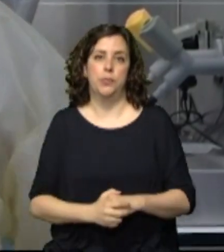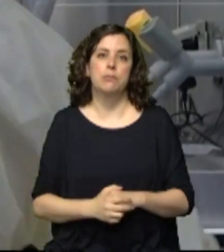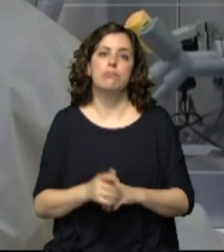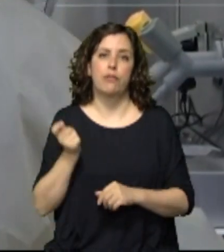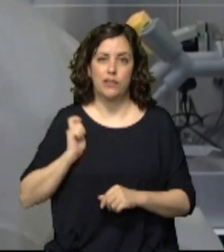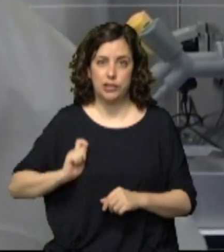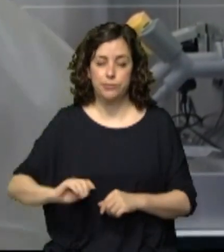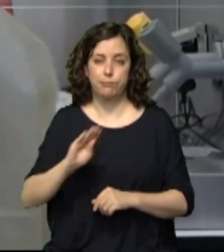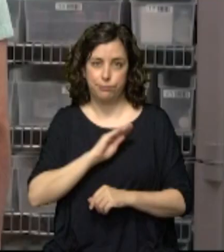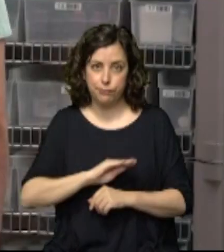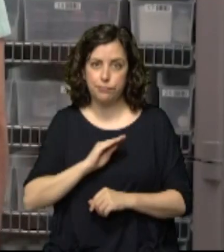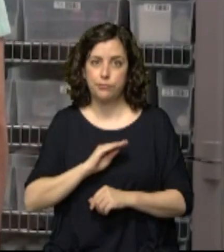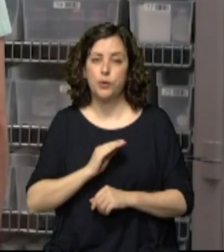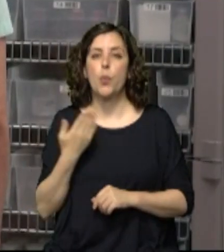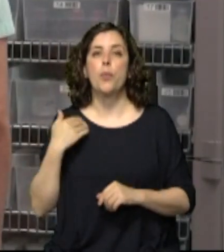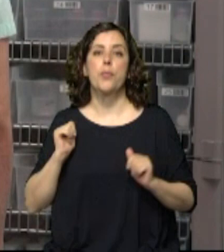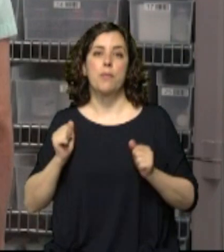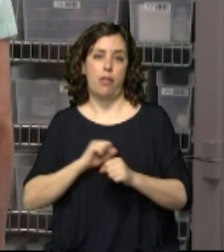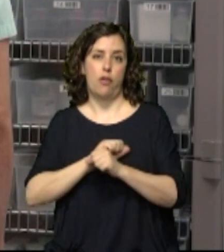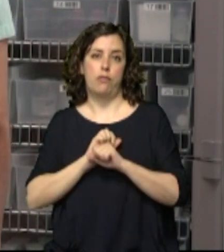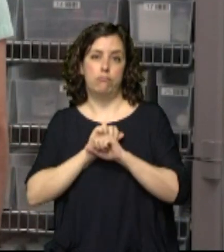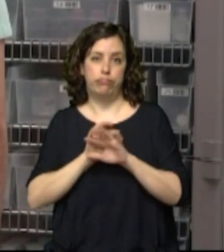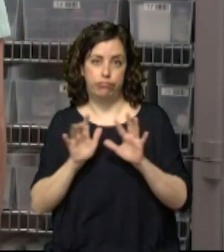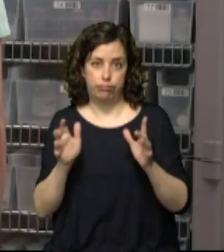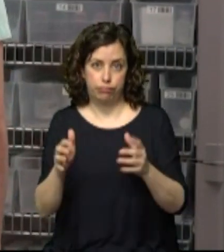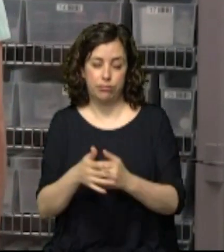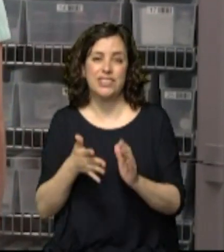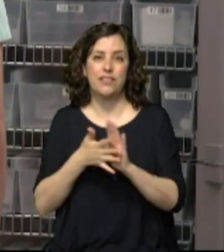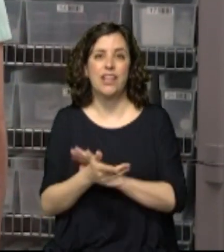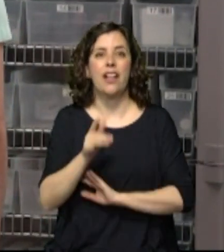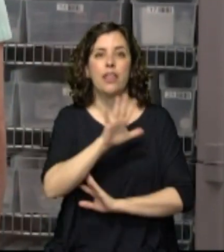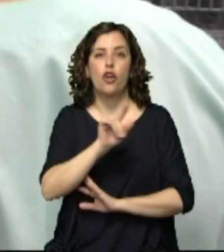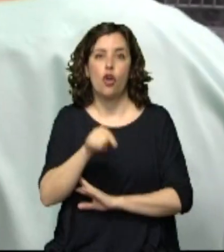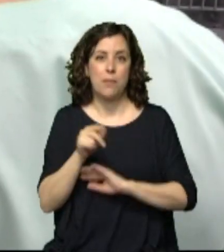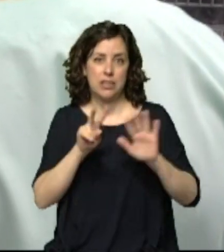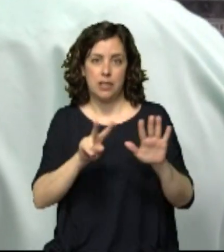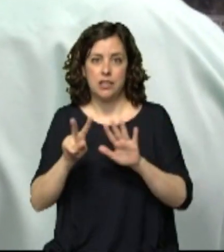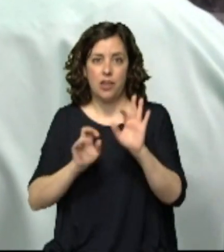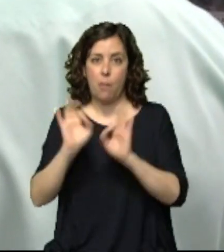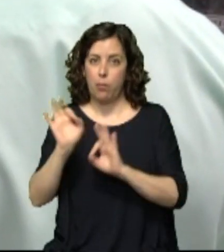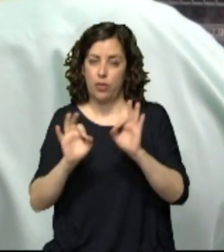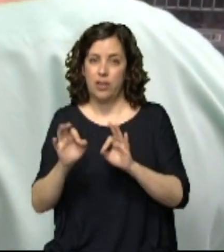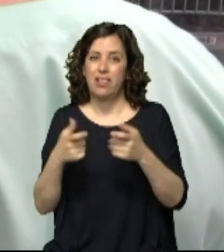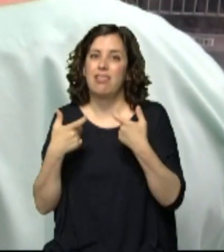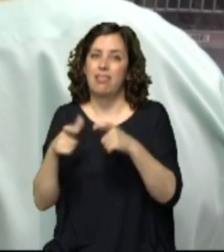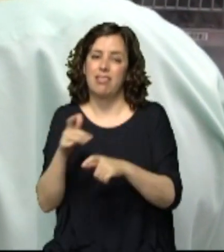profesionales desde que comenzó la pandemia, lo que representa el 5,77% de un colectivo de